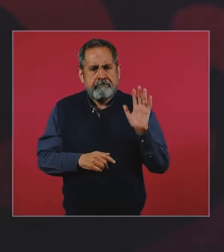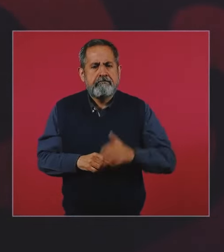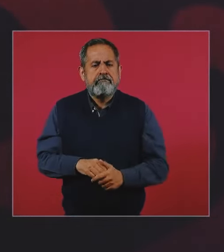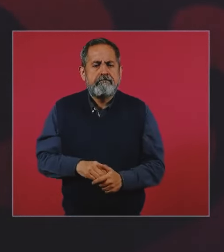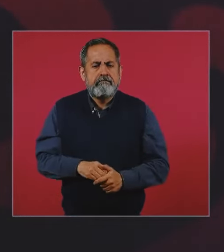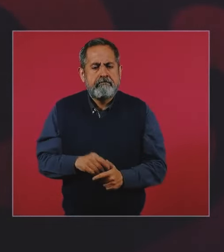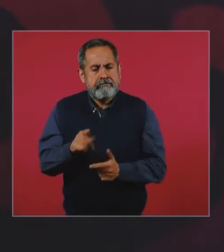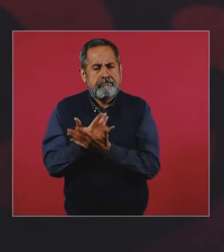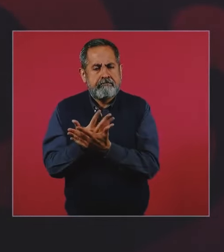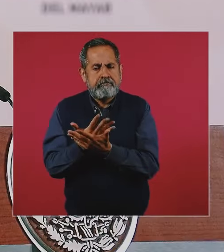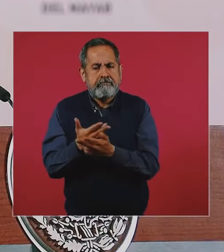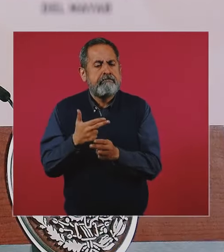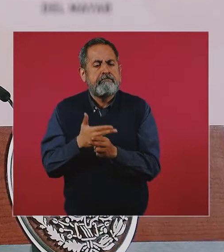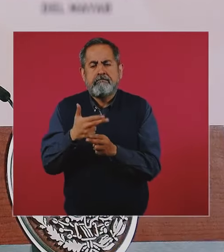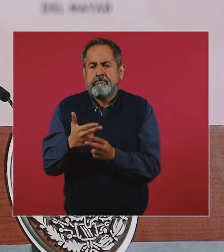de esperar